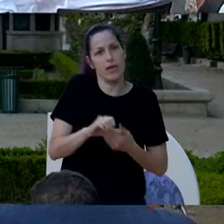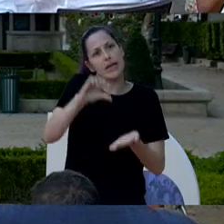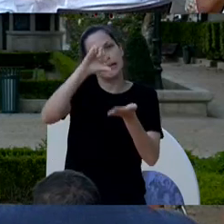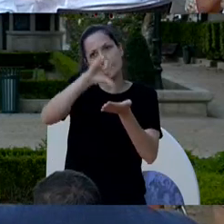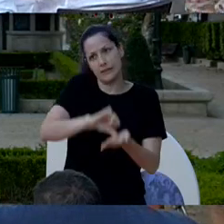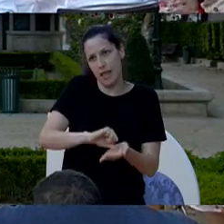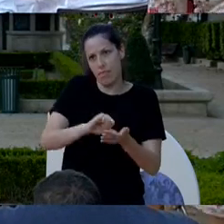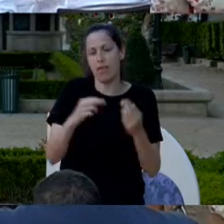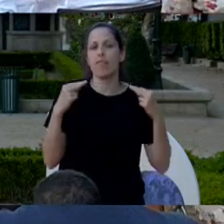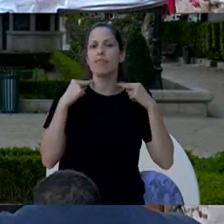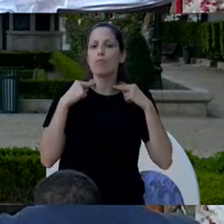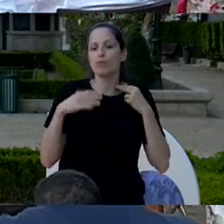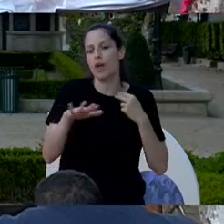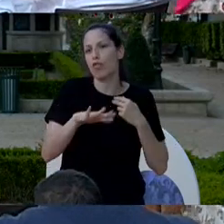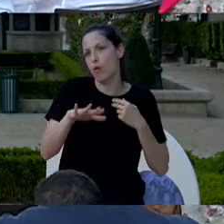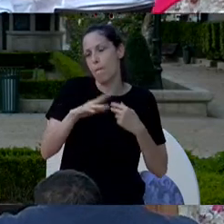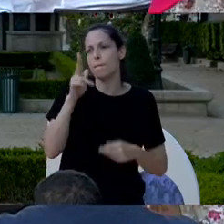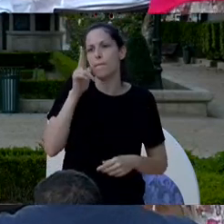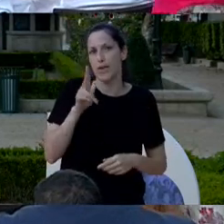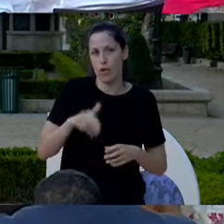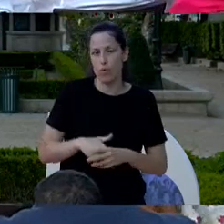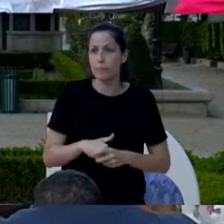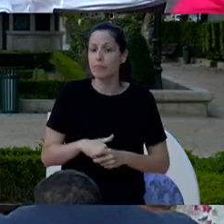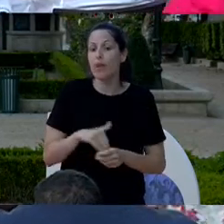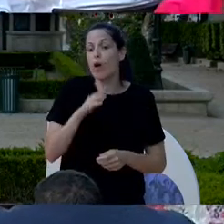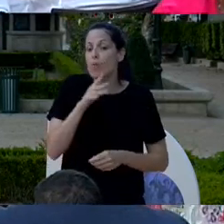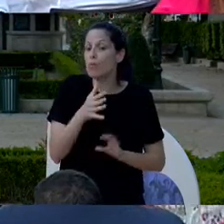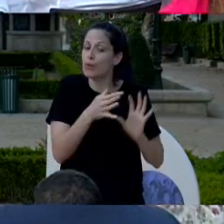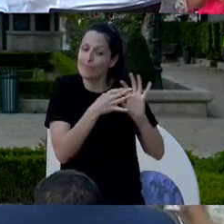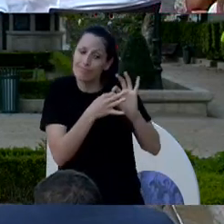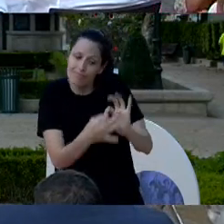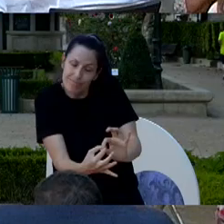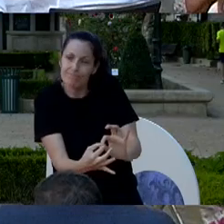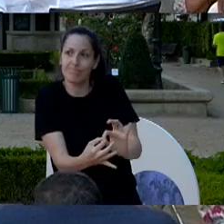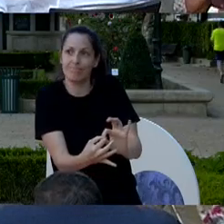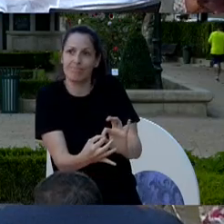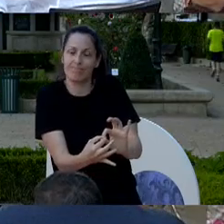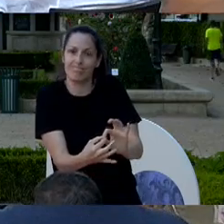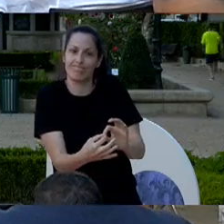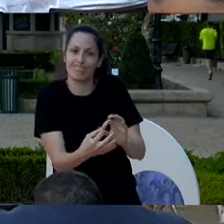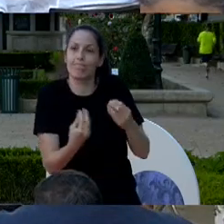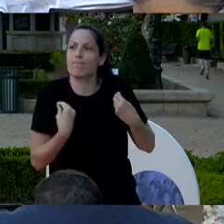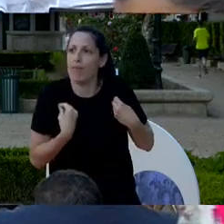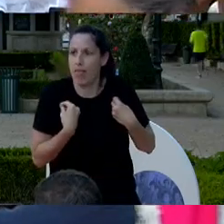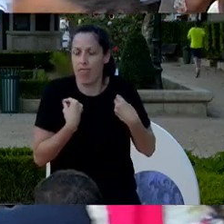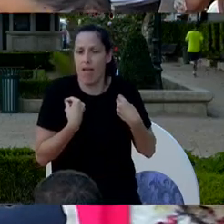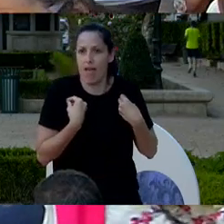foi a cidade de Galicia coa que ela estivo conectada, aínda que era, perdón, a cidade